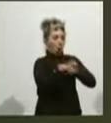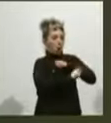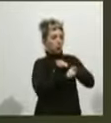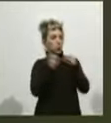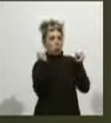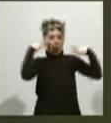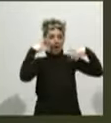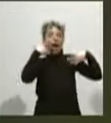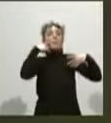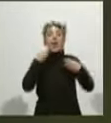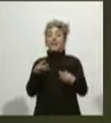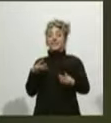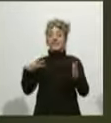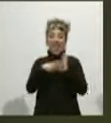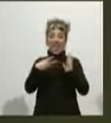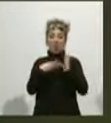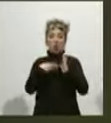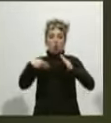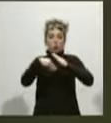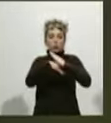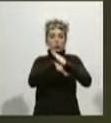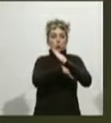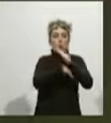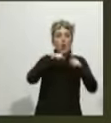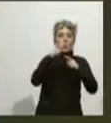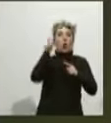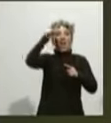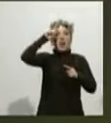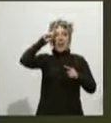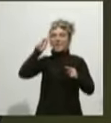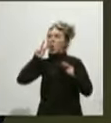este tenedor, me lo meto en mi manga y ahora aparecerá en la manga de Zapatero.